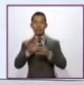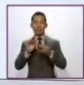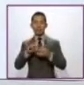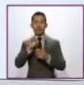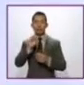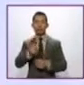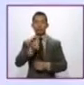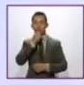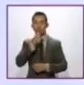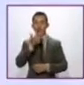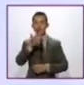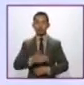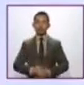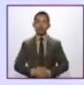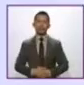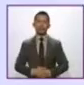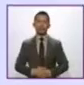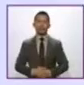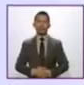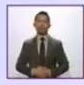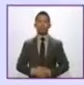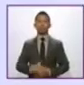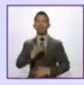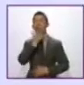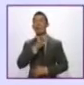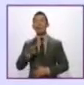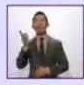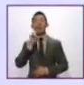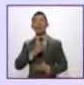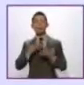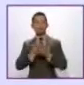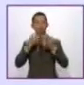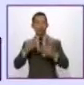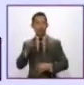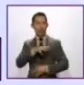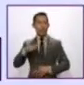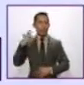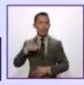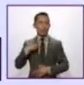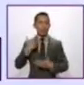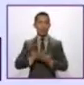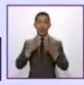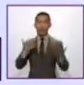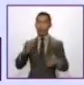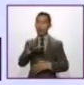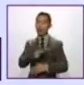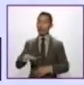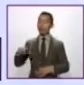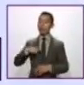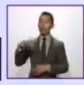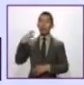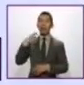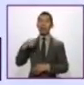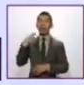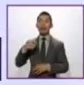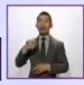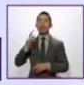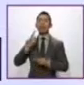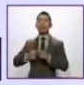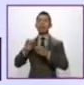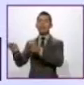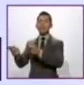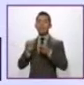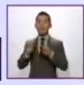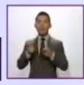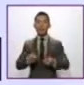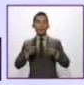segundos, candidato. Queretano y queretano. El gobierno de Querétaro no puede ser manejado como una